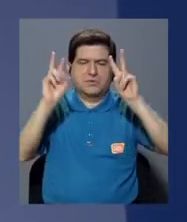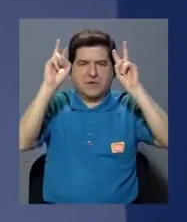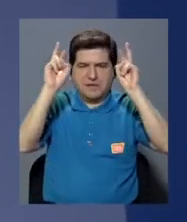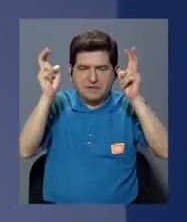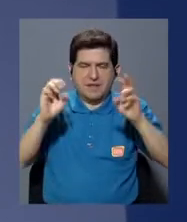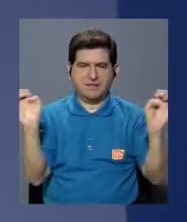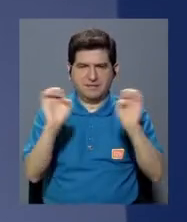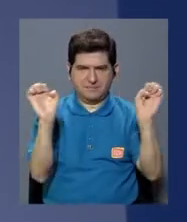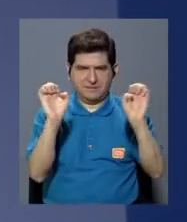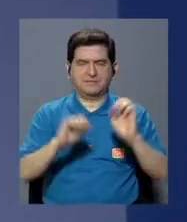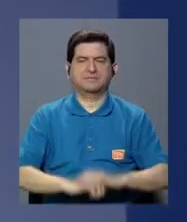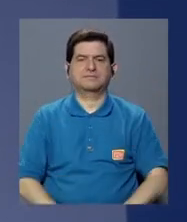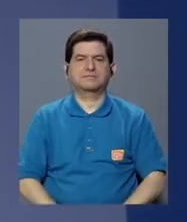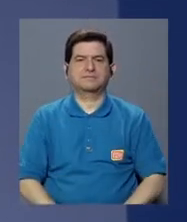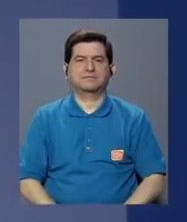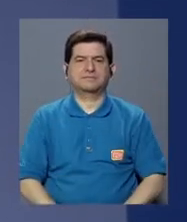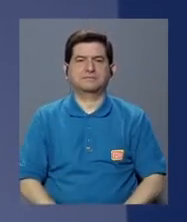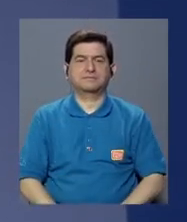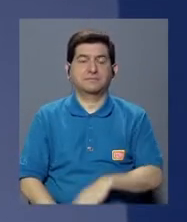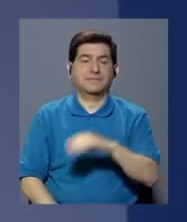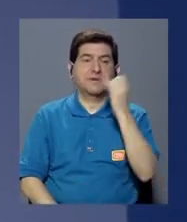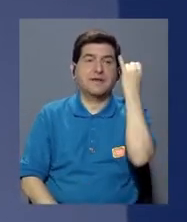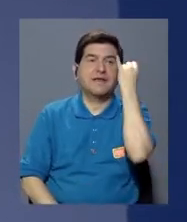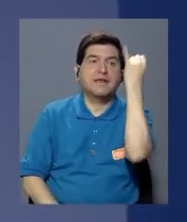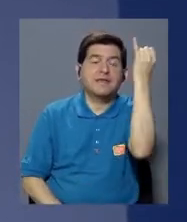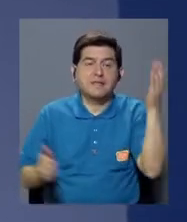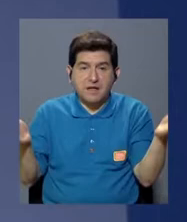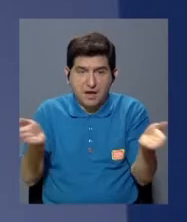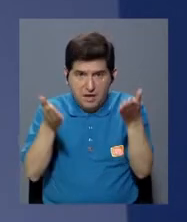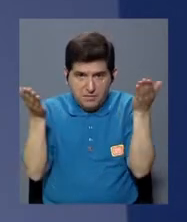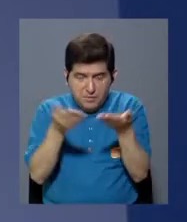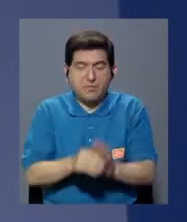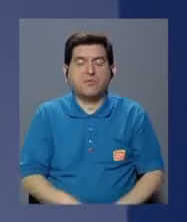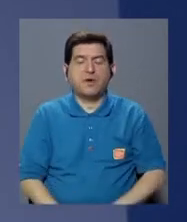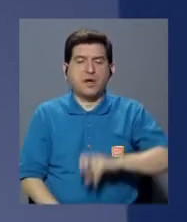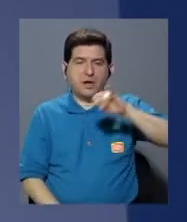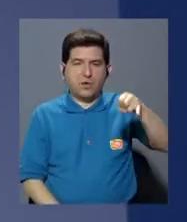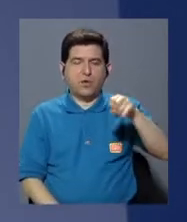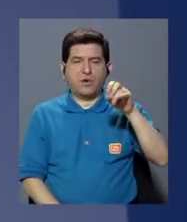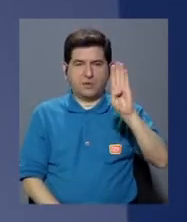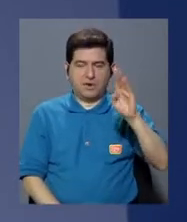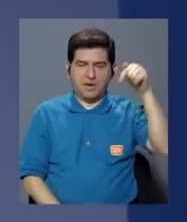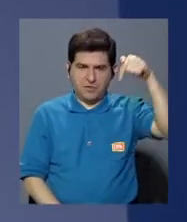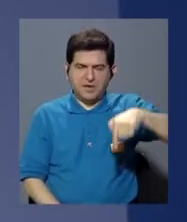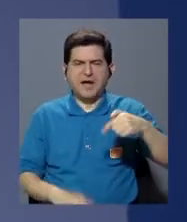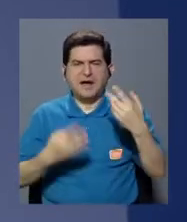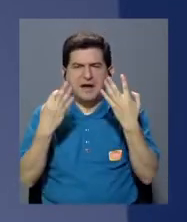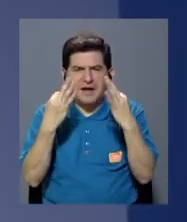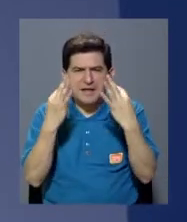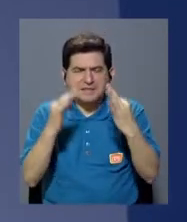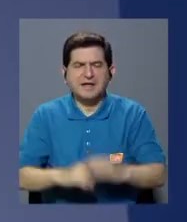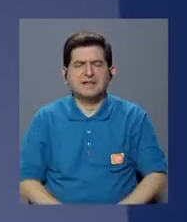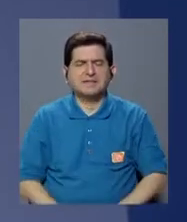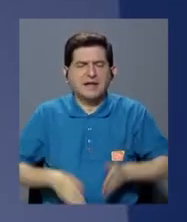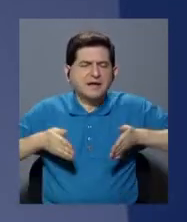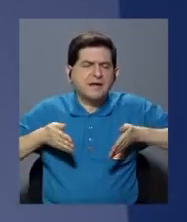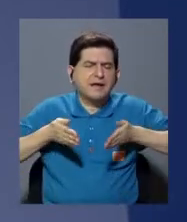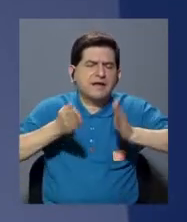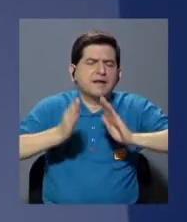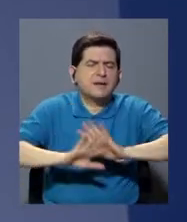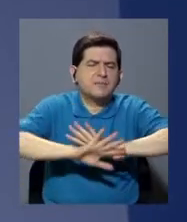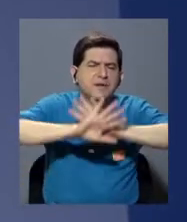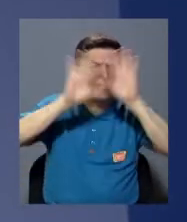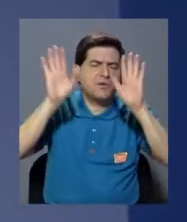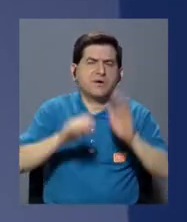tema energético, una idea promovida sobre todo por don Jorge y que hoy estamos un poco sobre la hoja de